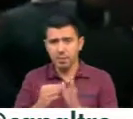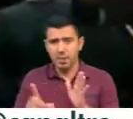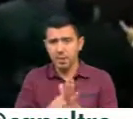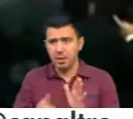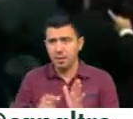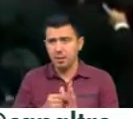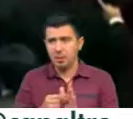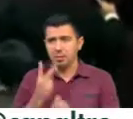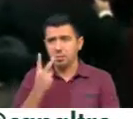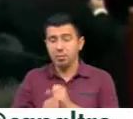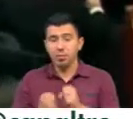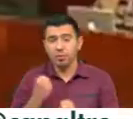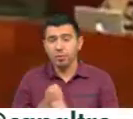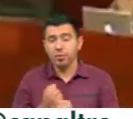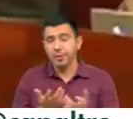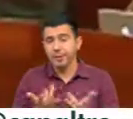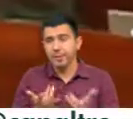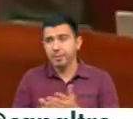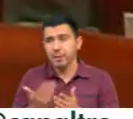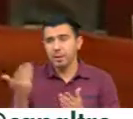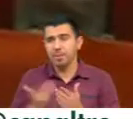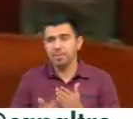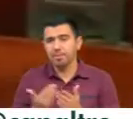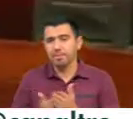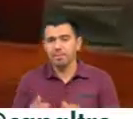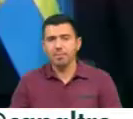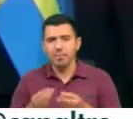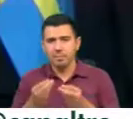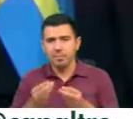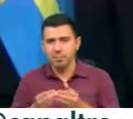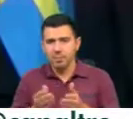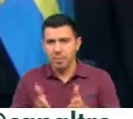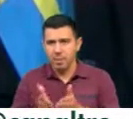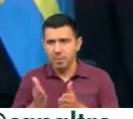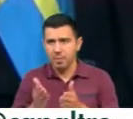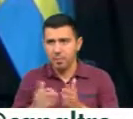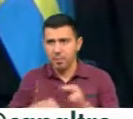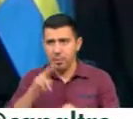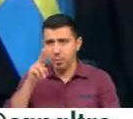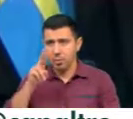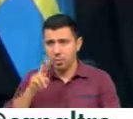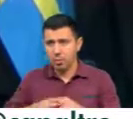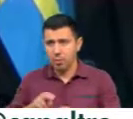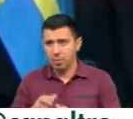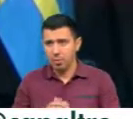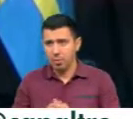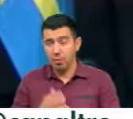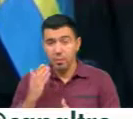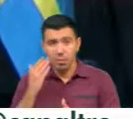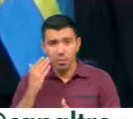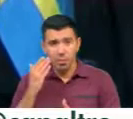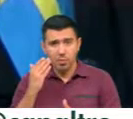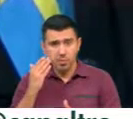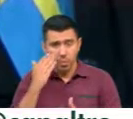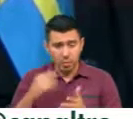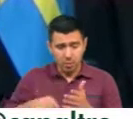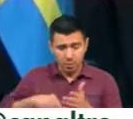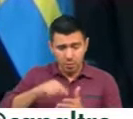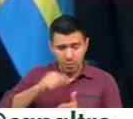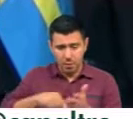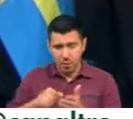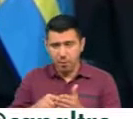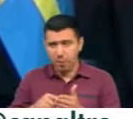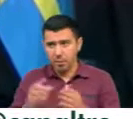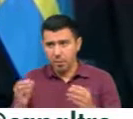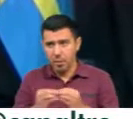dos años en ser tramitadas bajo la vía normal entre el momento en que se firma el acuerdo y el momento en que